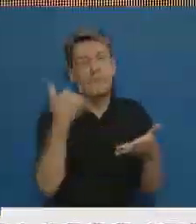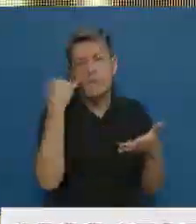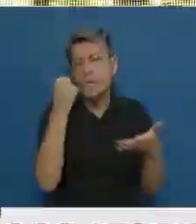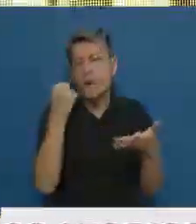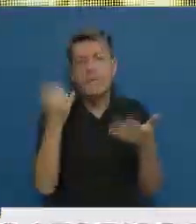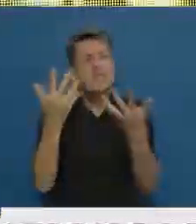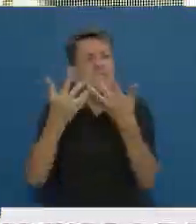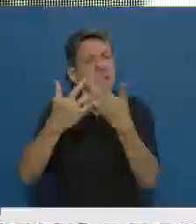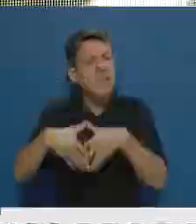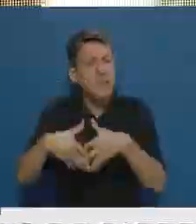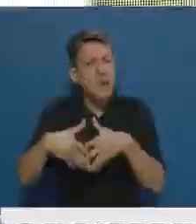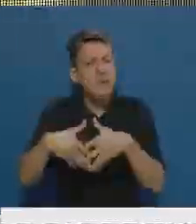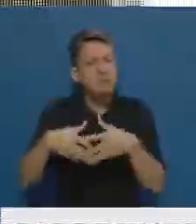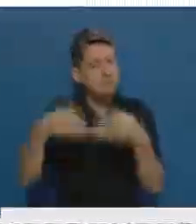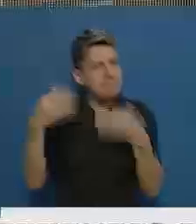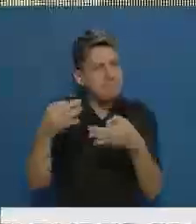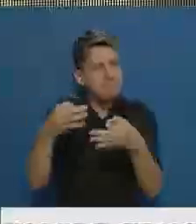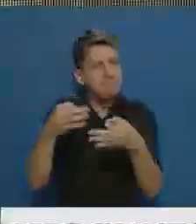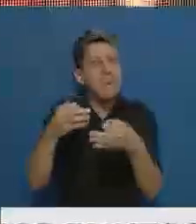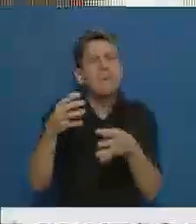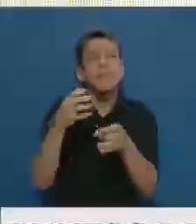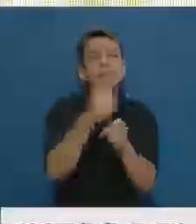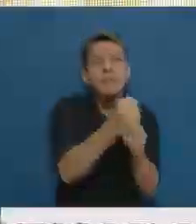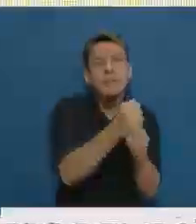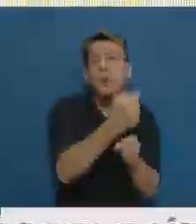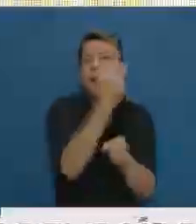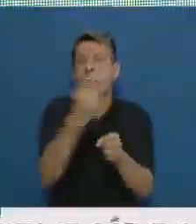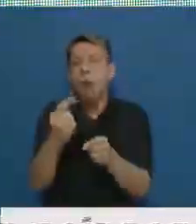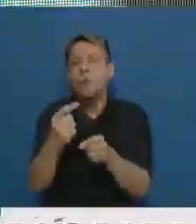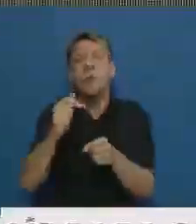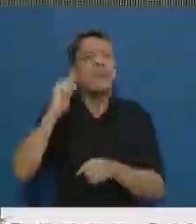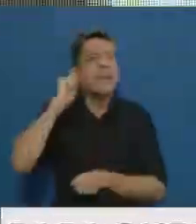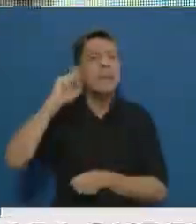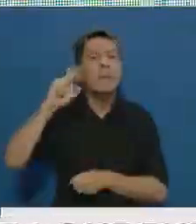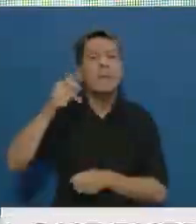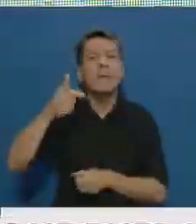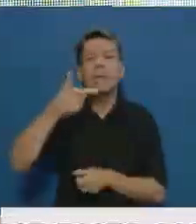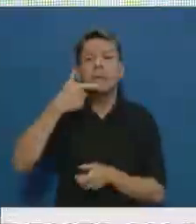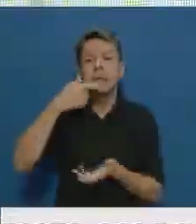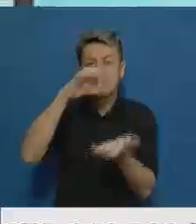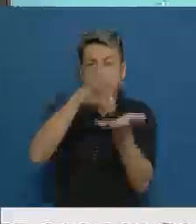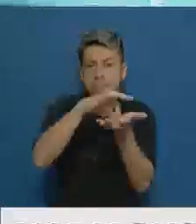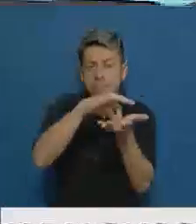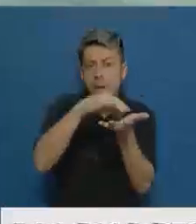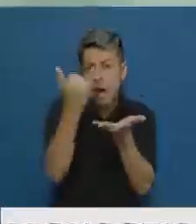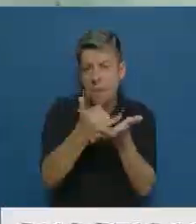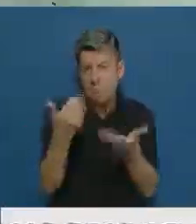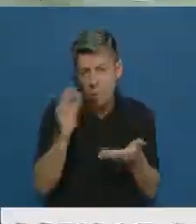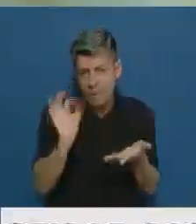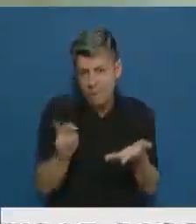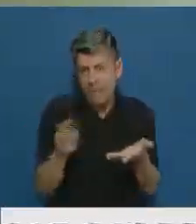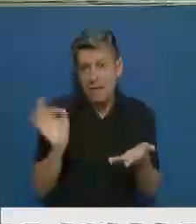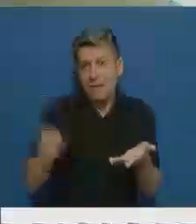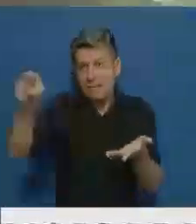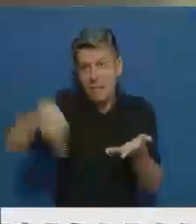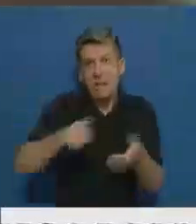tenemos un GPS en cada unidad. Bueno, ese GPS va a estar en el teléfono y en la computadora de los usuarios del servicio de transporte. ¿Nos repite la página? La